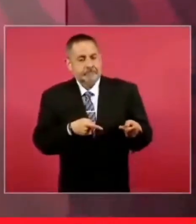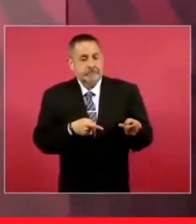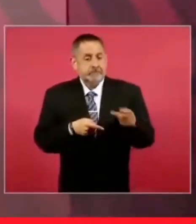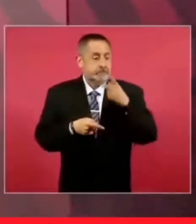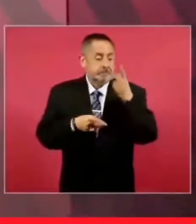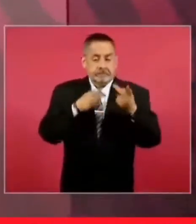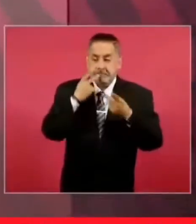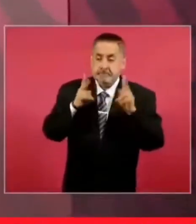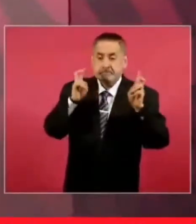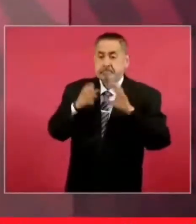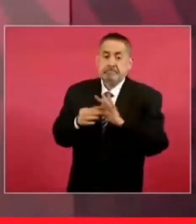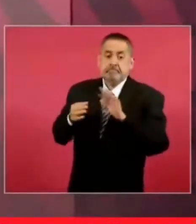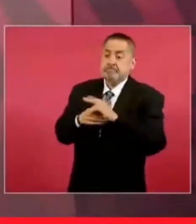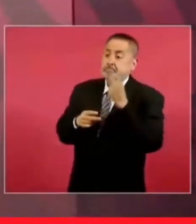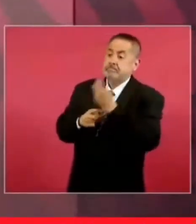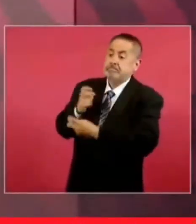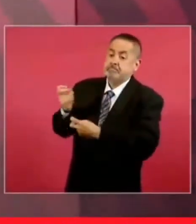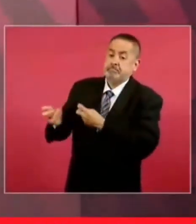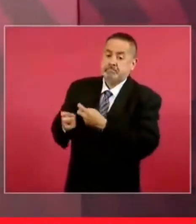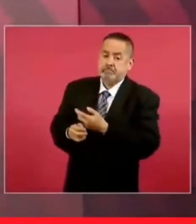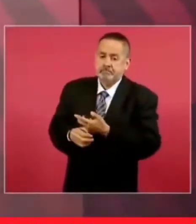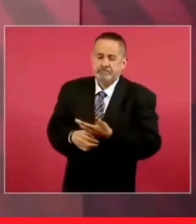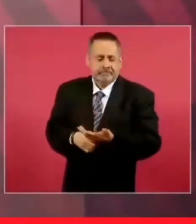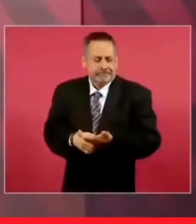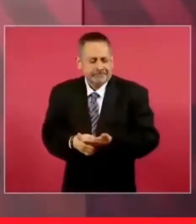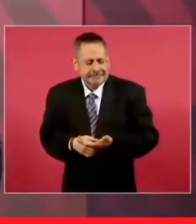hablando del tema,